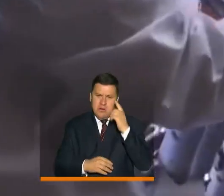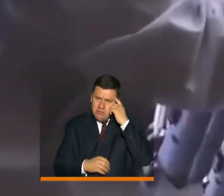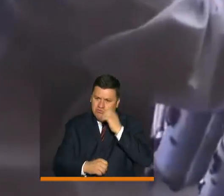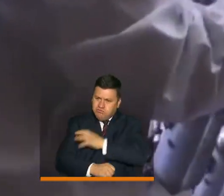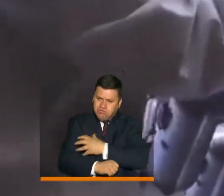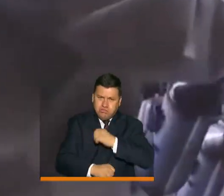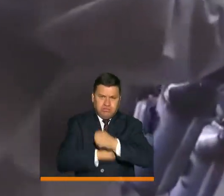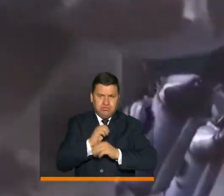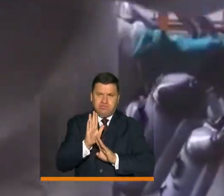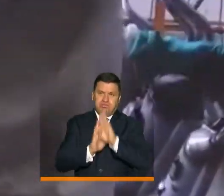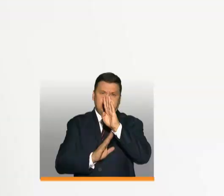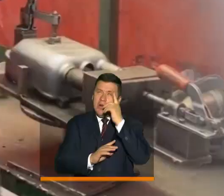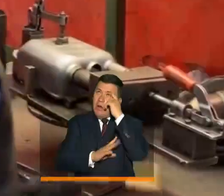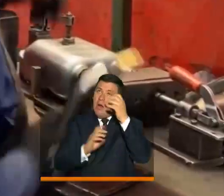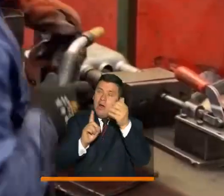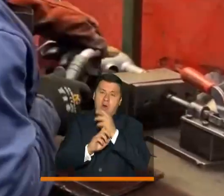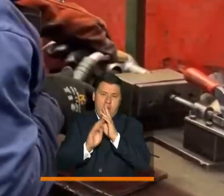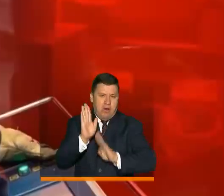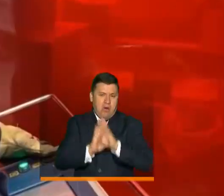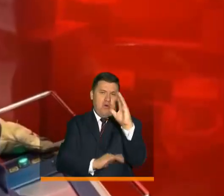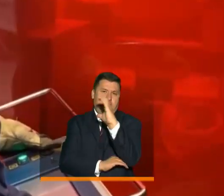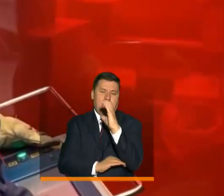pujante como nos lo hemos soñado todos.